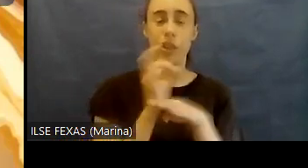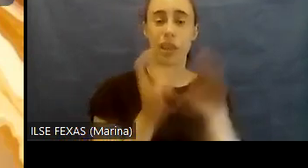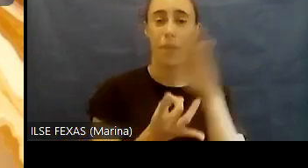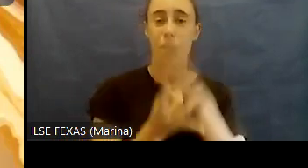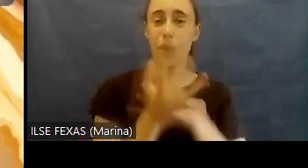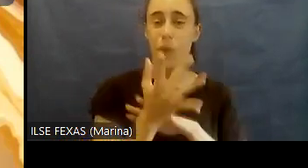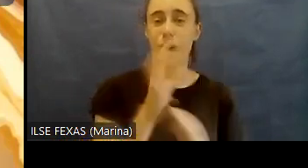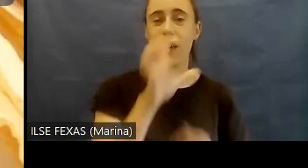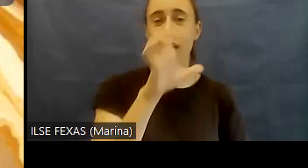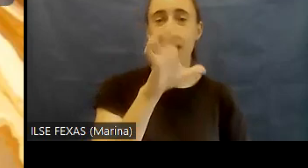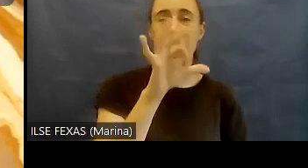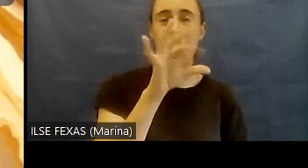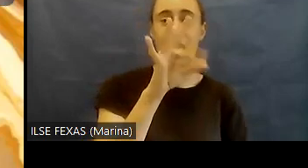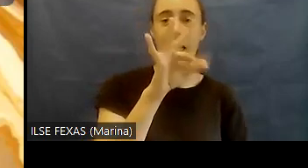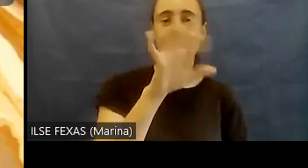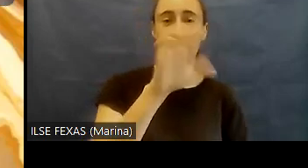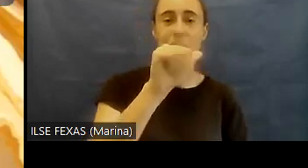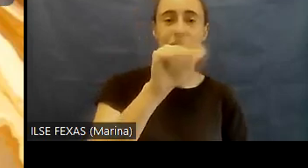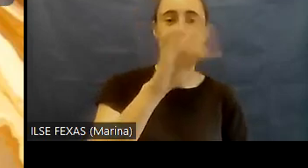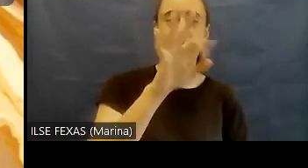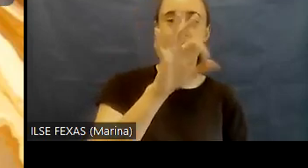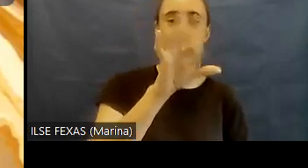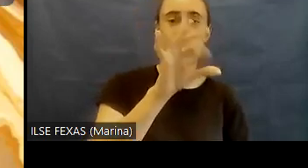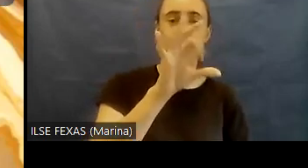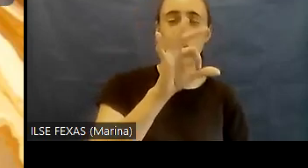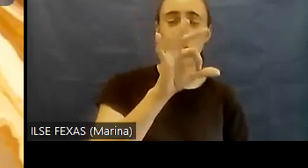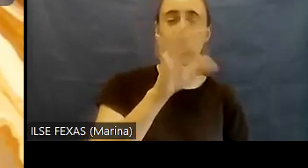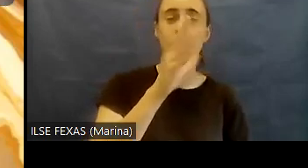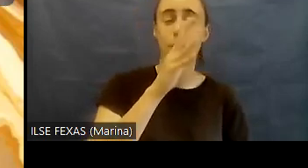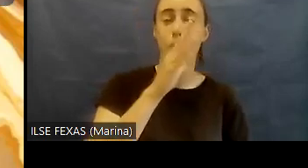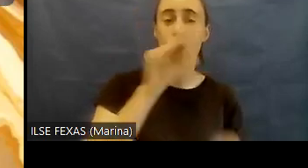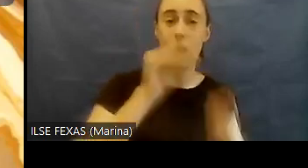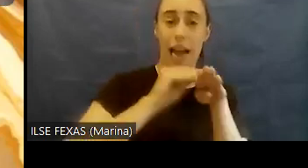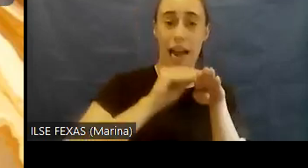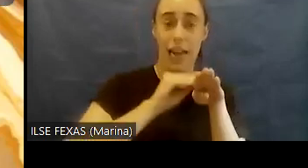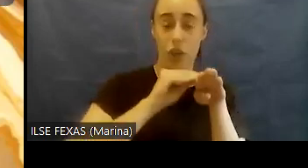esteatosis por alcohol aplicándole directamente